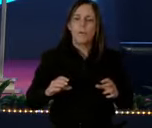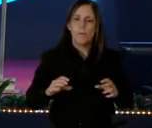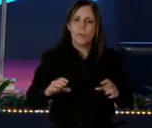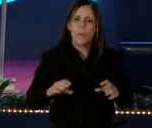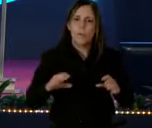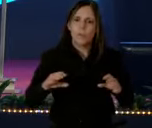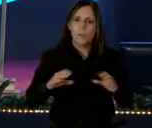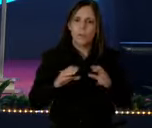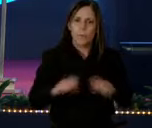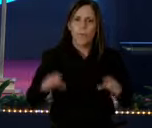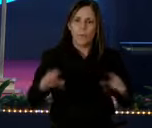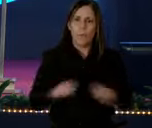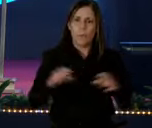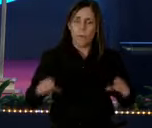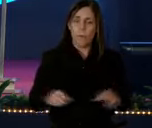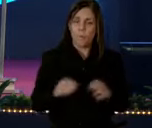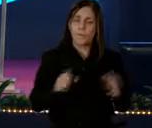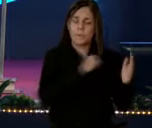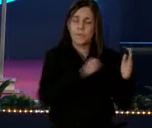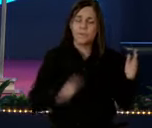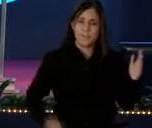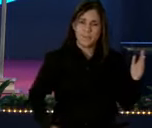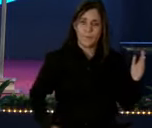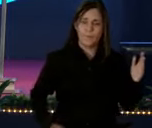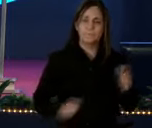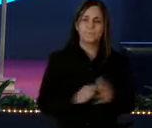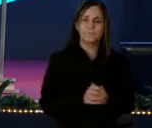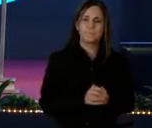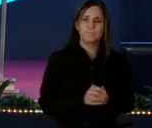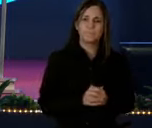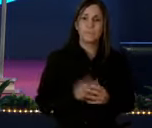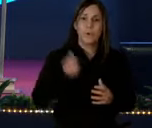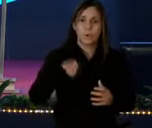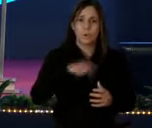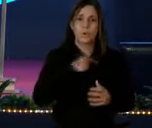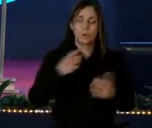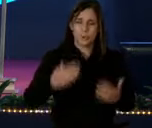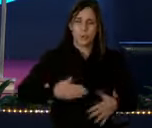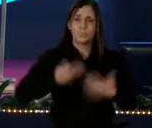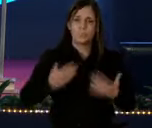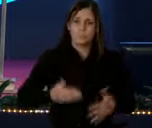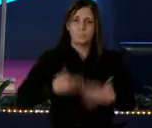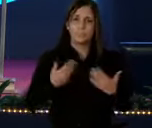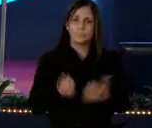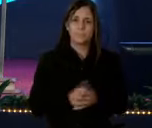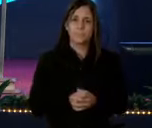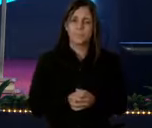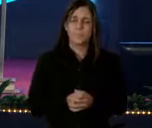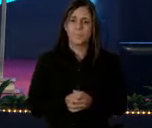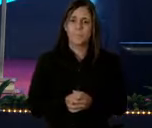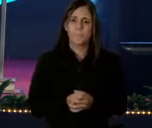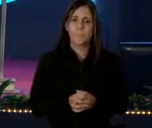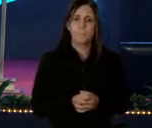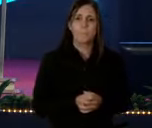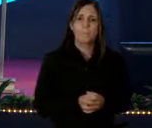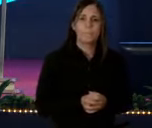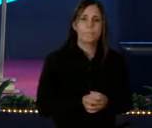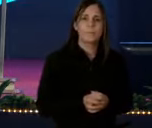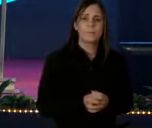atrás. Así es que estamos bien contentos, le damos las gracias, ¿verdad?, a nuestros apóstoles por permitirnos trabajar, a